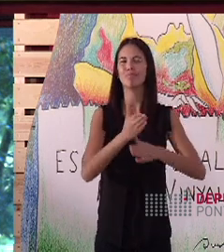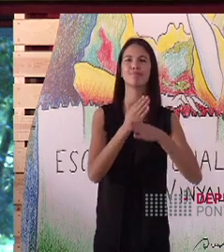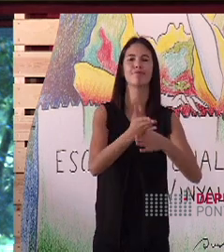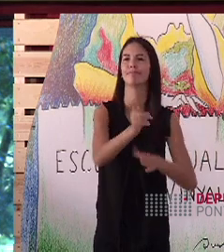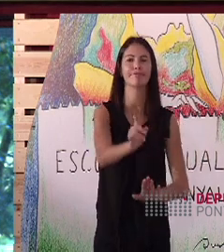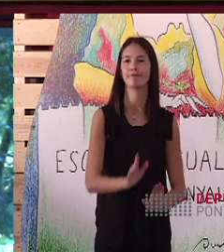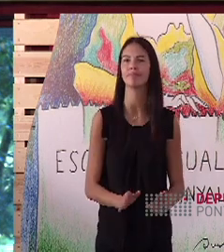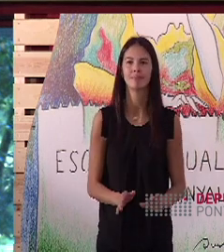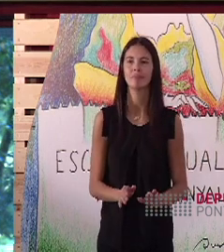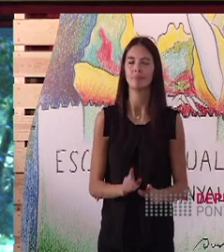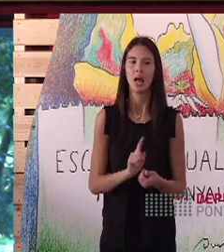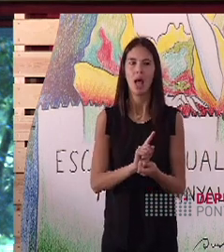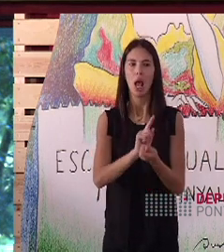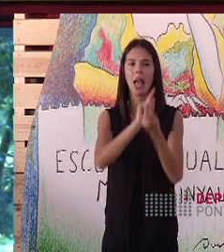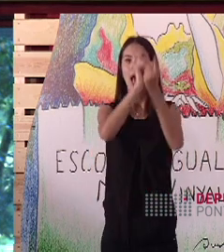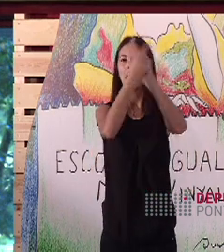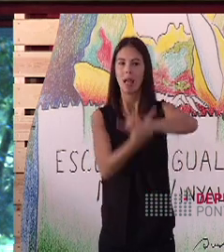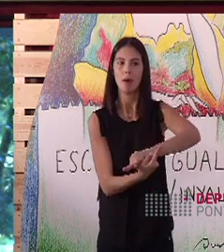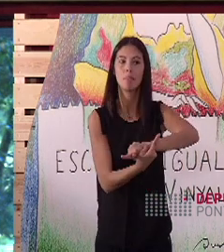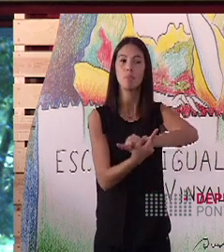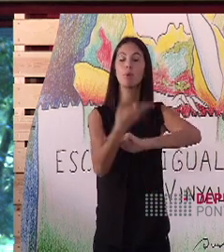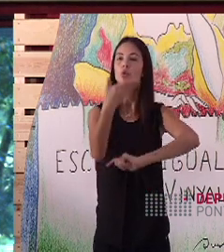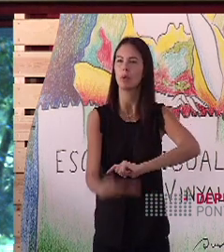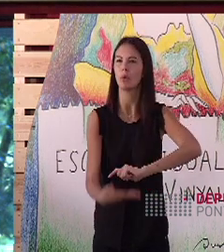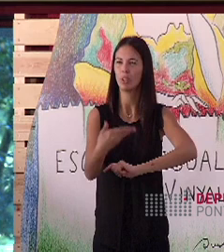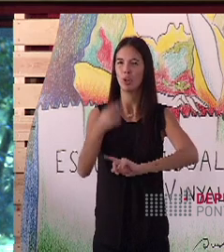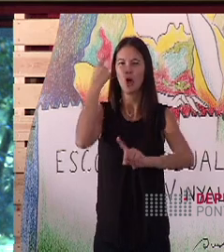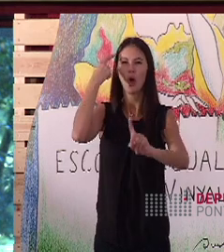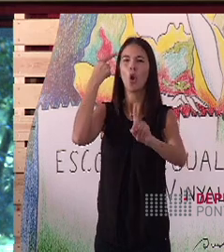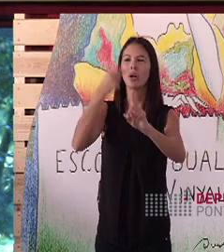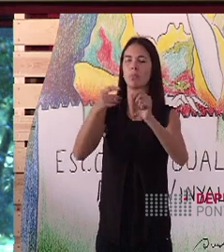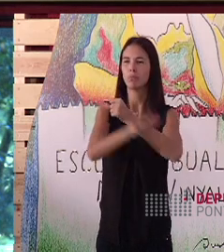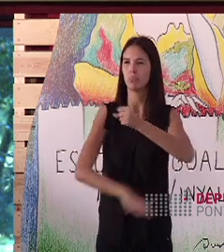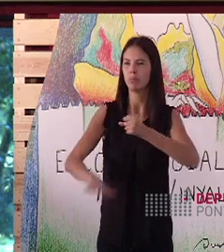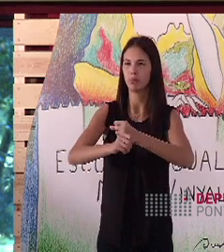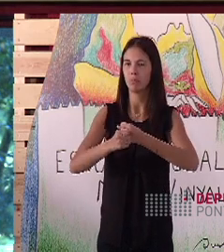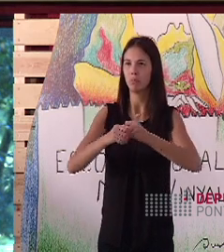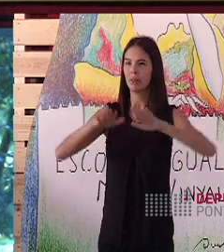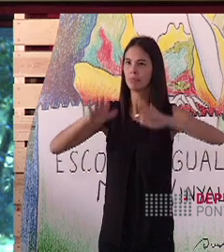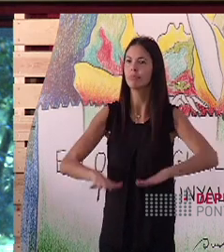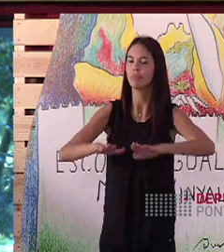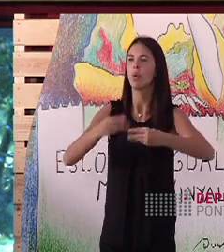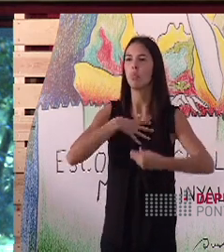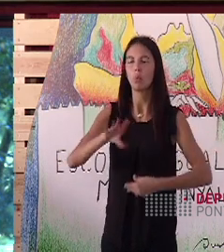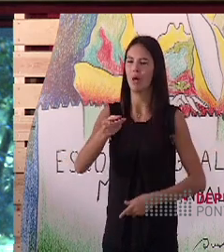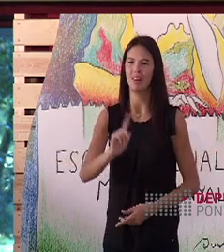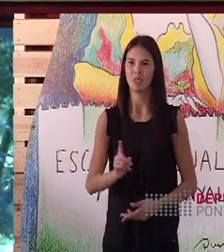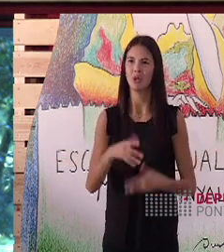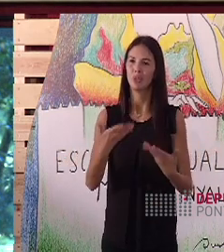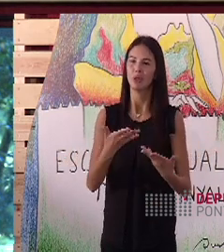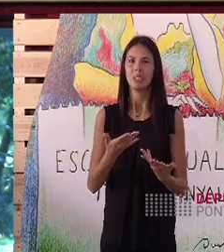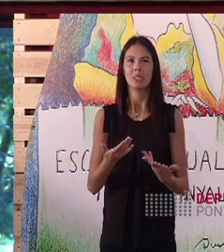cambios que pudiesen asentar esos cambios que se habían puesto en marcha. De modo